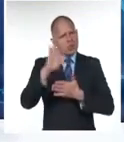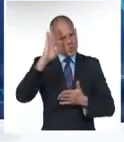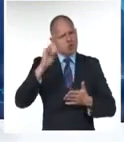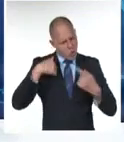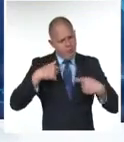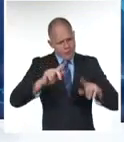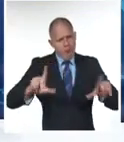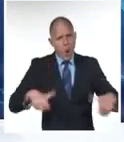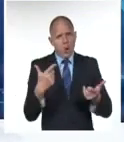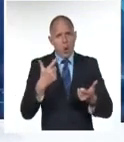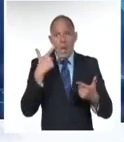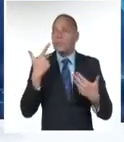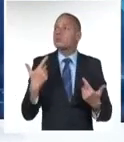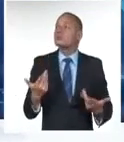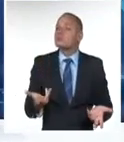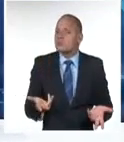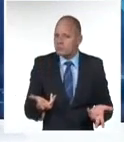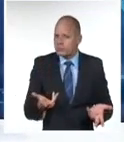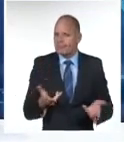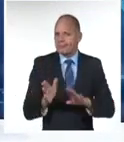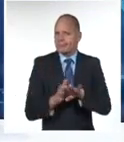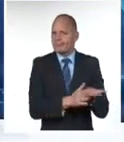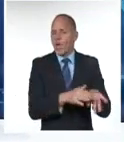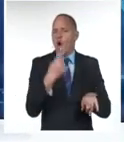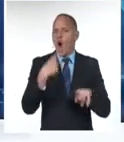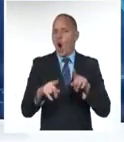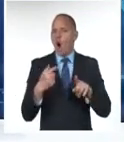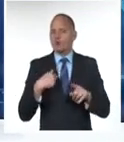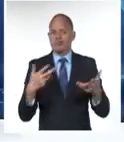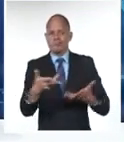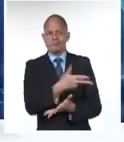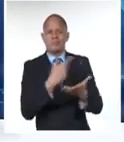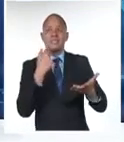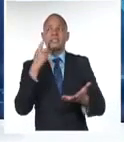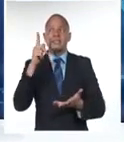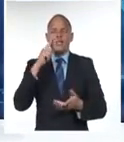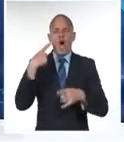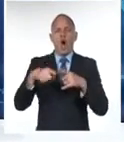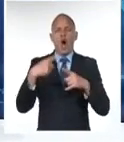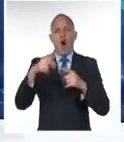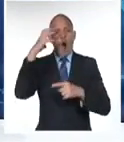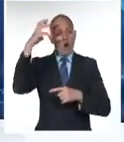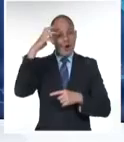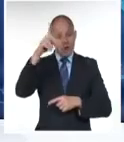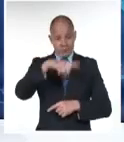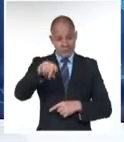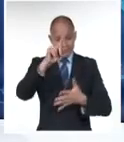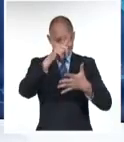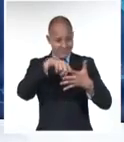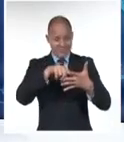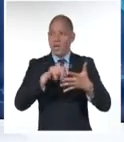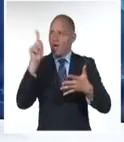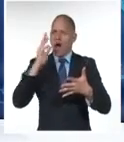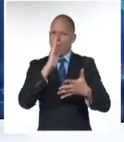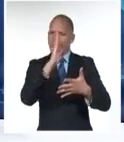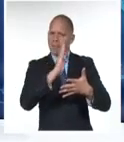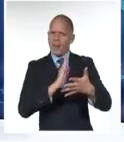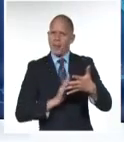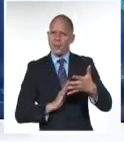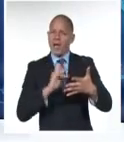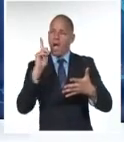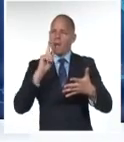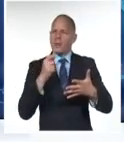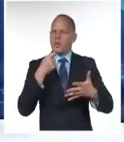Al propio tiempo, está en comunicación con gobiernos de la región, cuyas disposiciones migratorias soberanas respeta, pero a los cuales